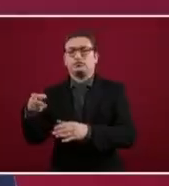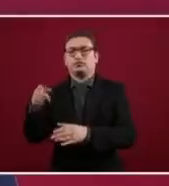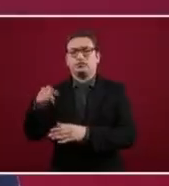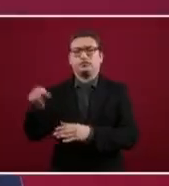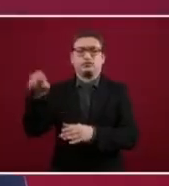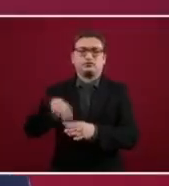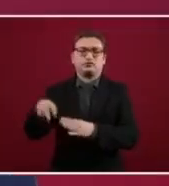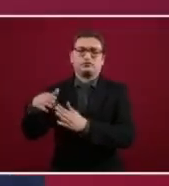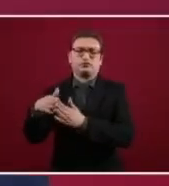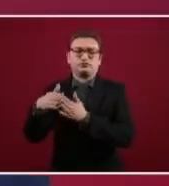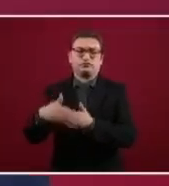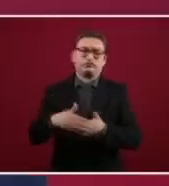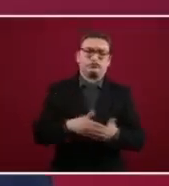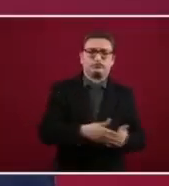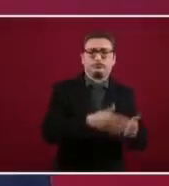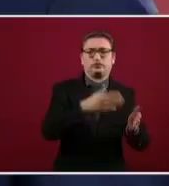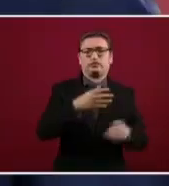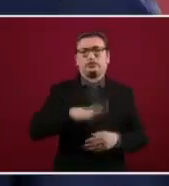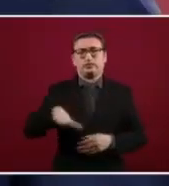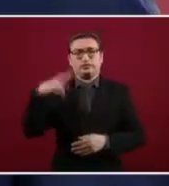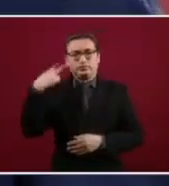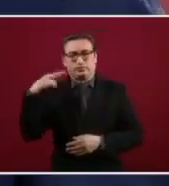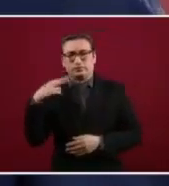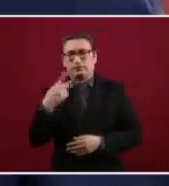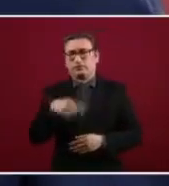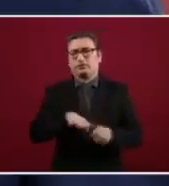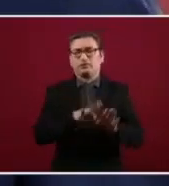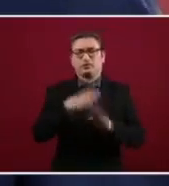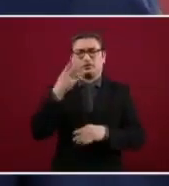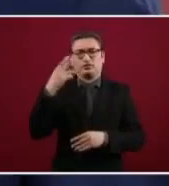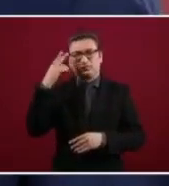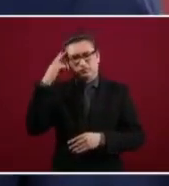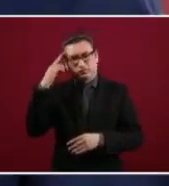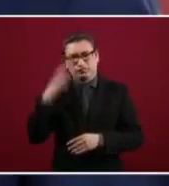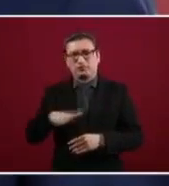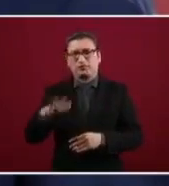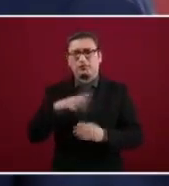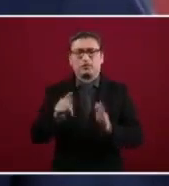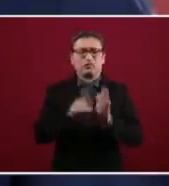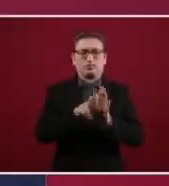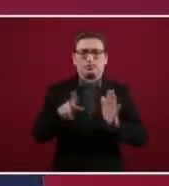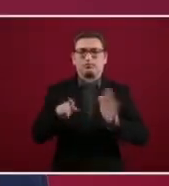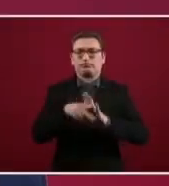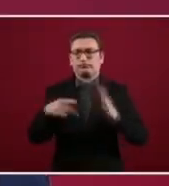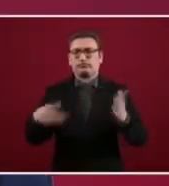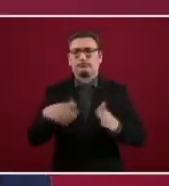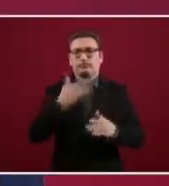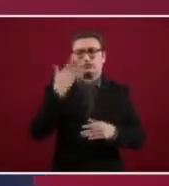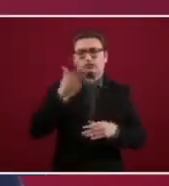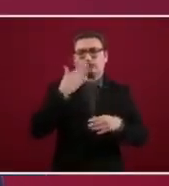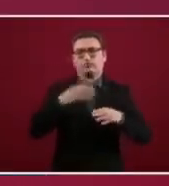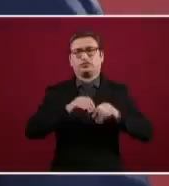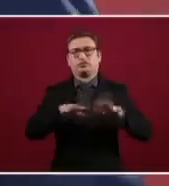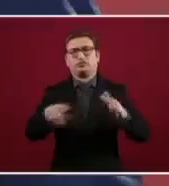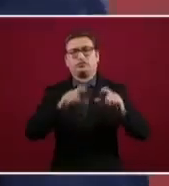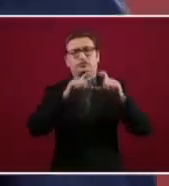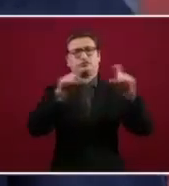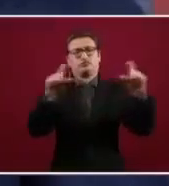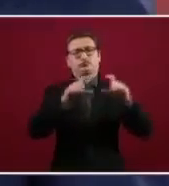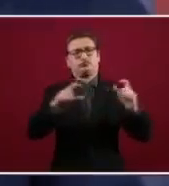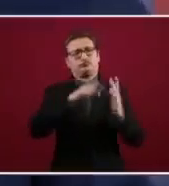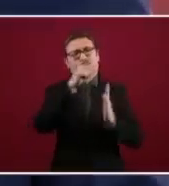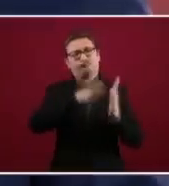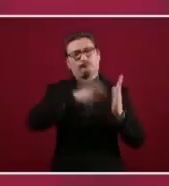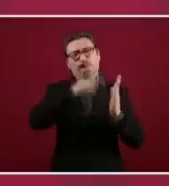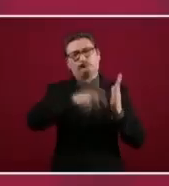salina cruz y les decía como 'el imparcial' que era el periódico oficioso del régimen porfirista de estaca ocho columnas